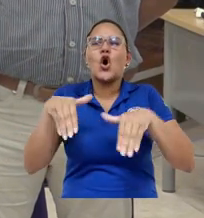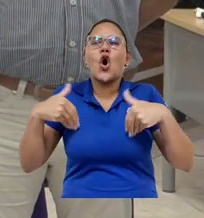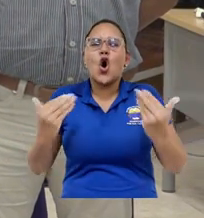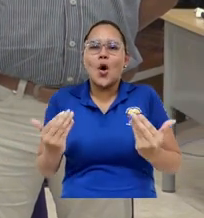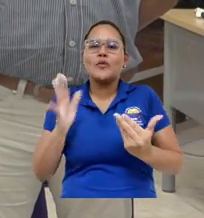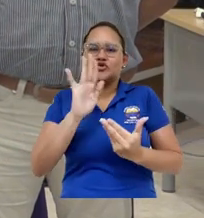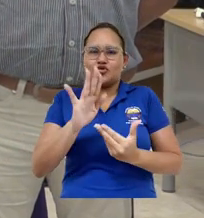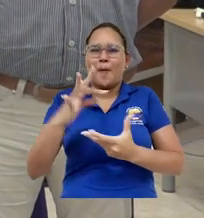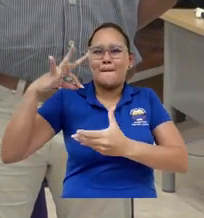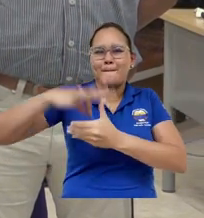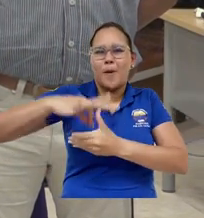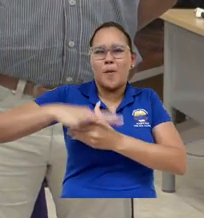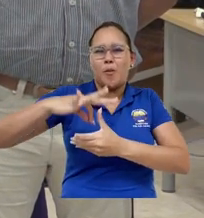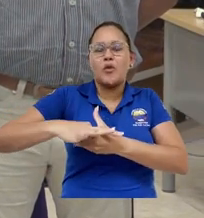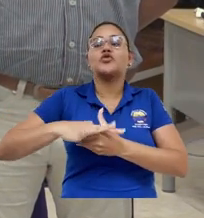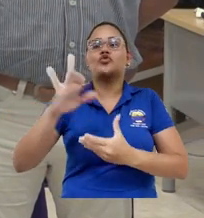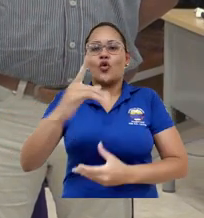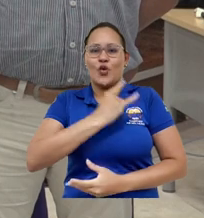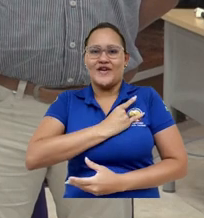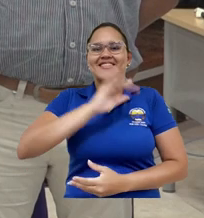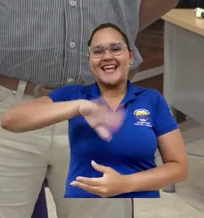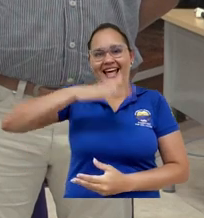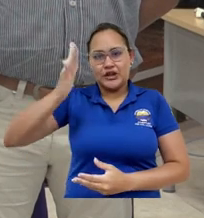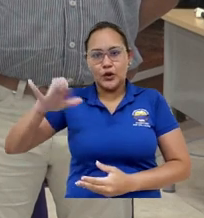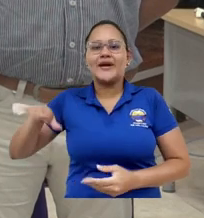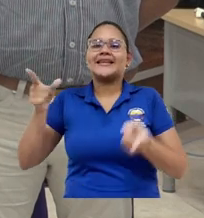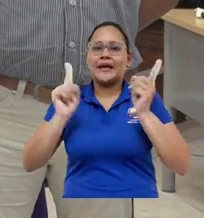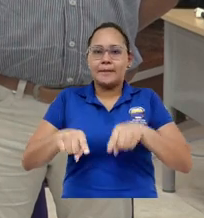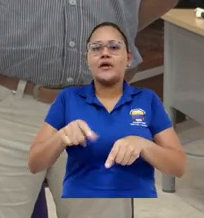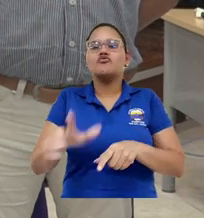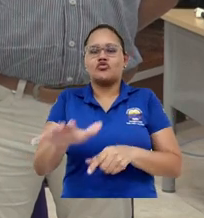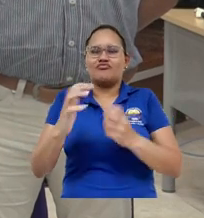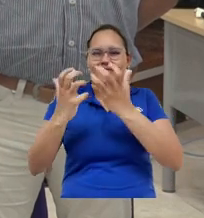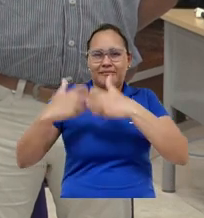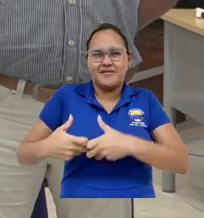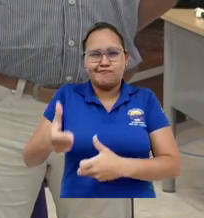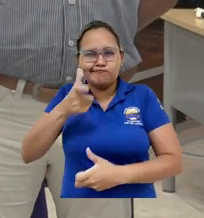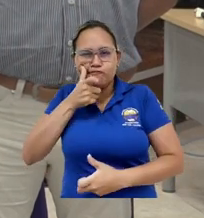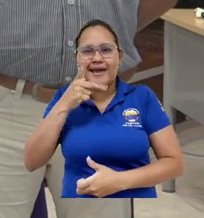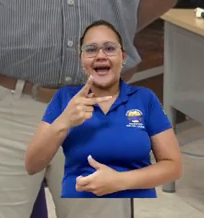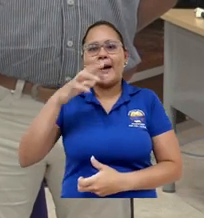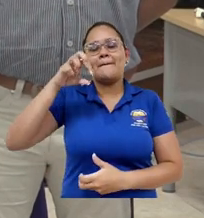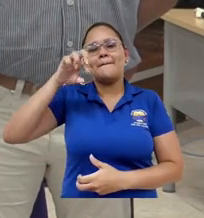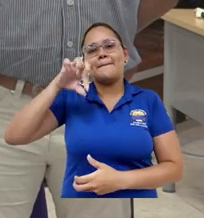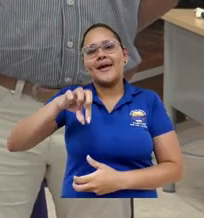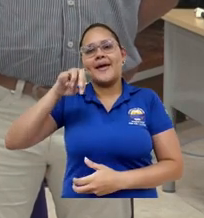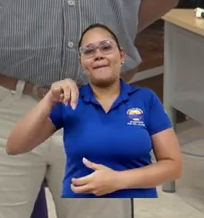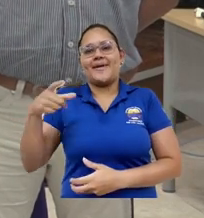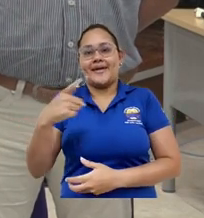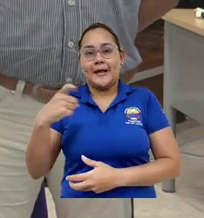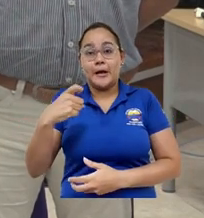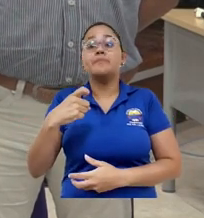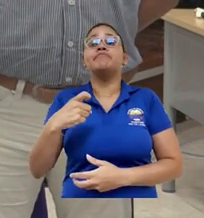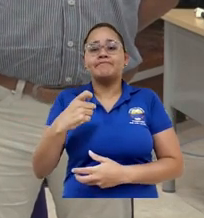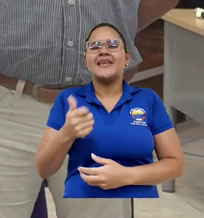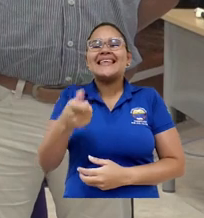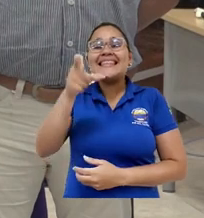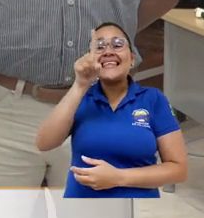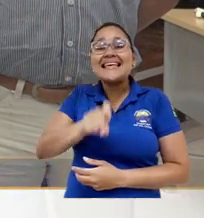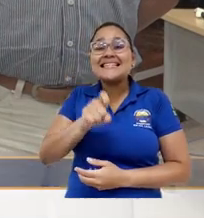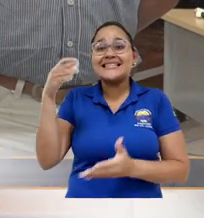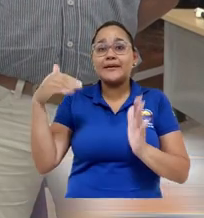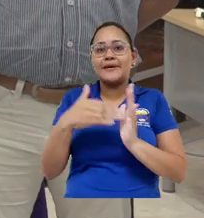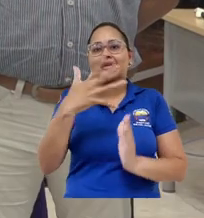participación presentados por la Universidad de Antioquia y por la firma auditora KPMG. De esta manera, tuvimos una participación